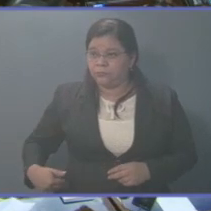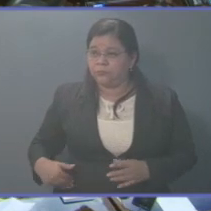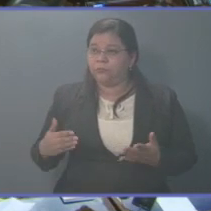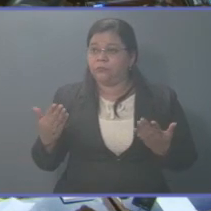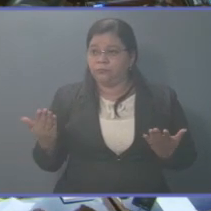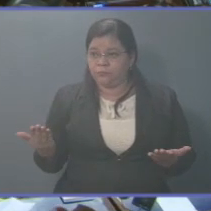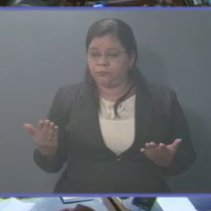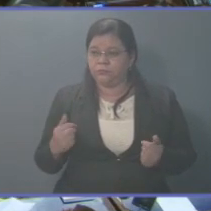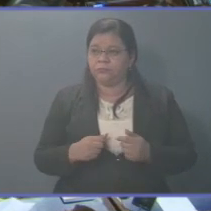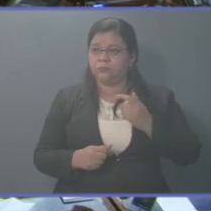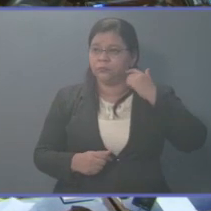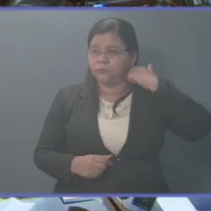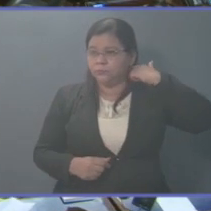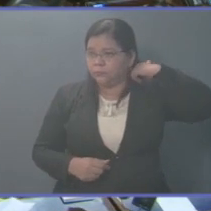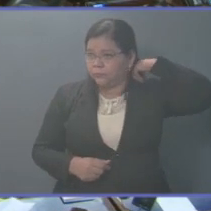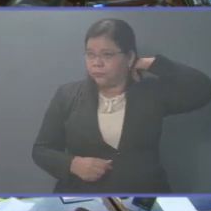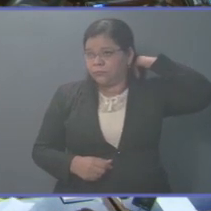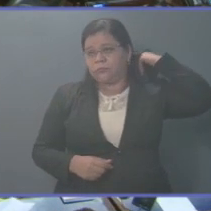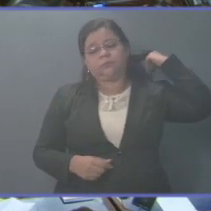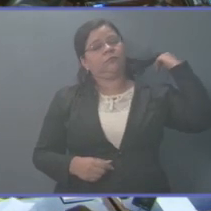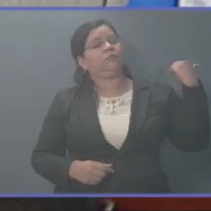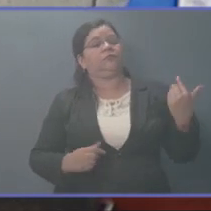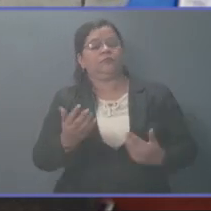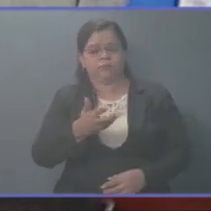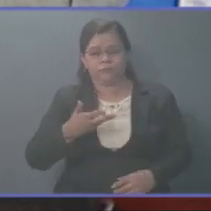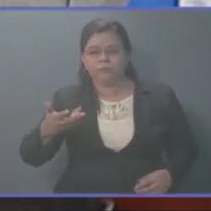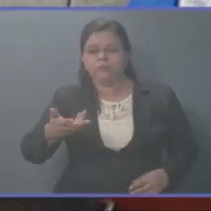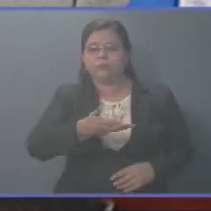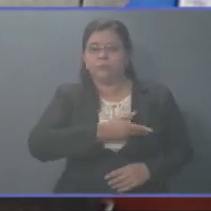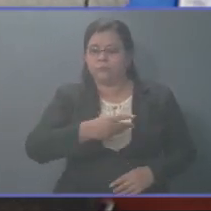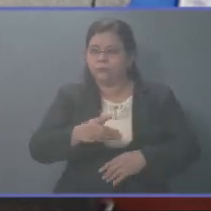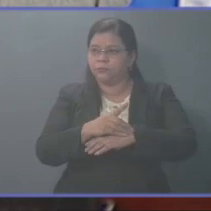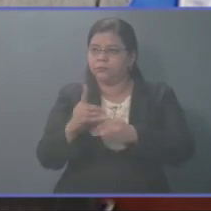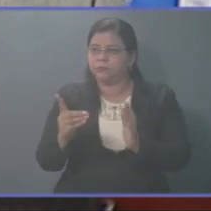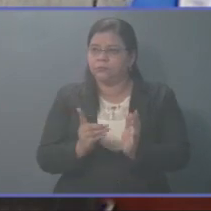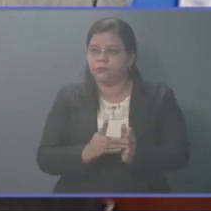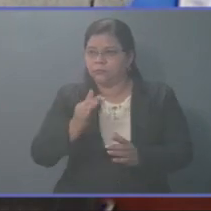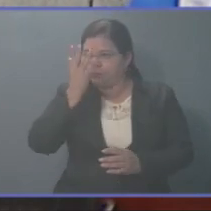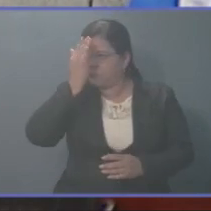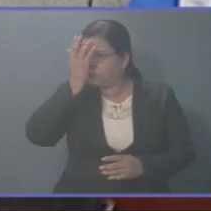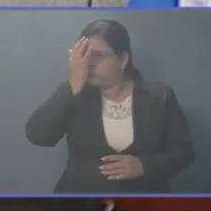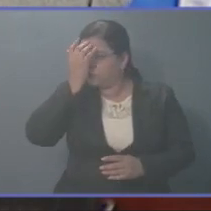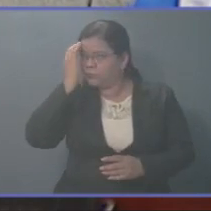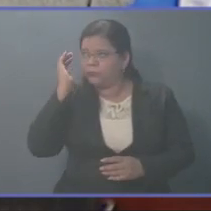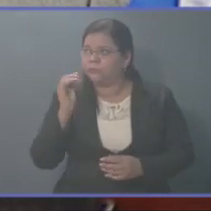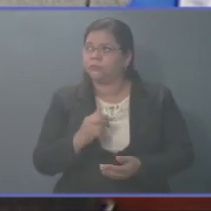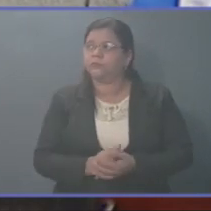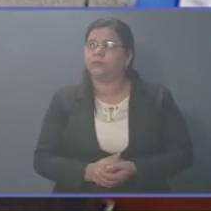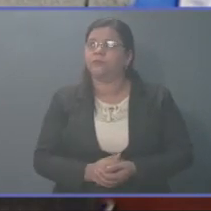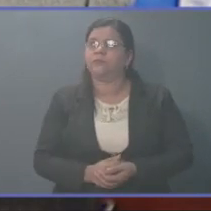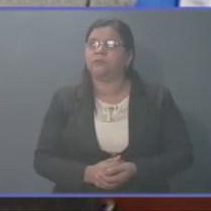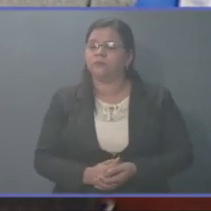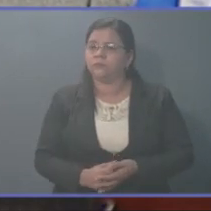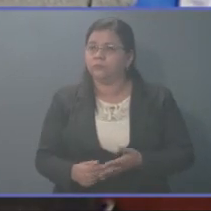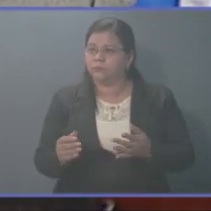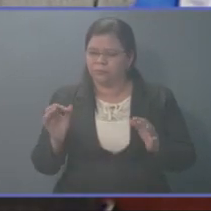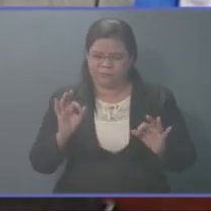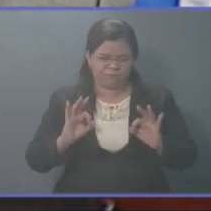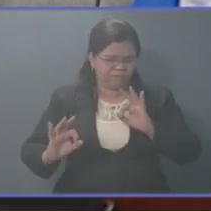tema que tiene preocupados a algunos y con justa razón. El